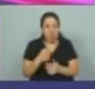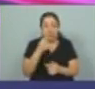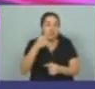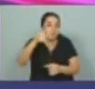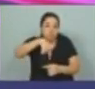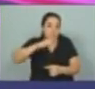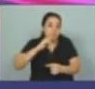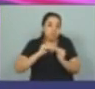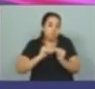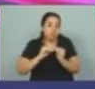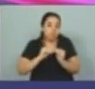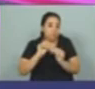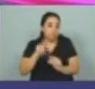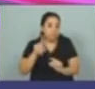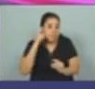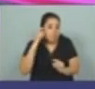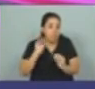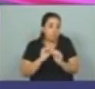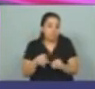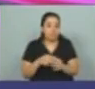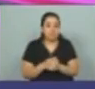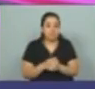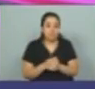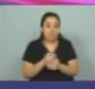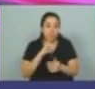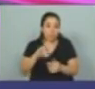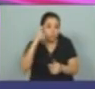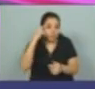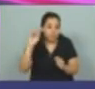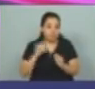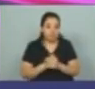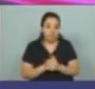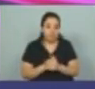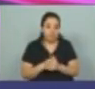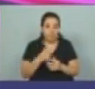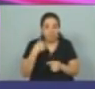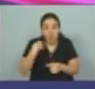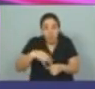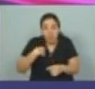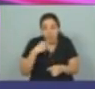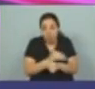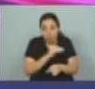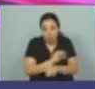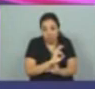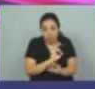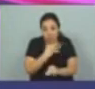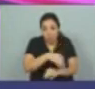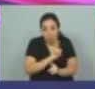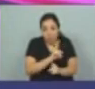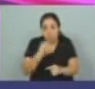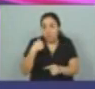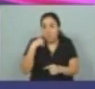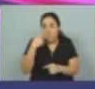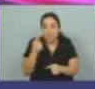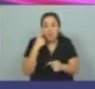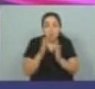de qué. Cada uno saque las conclusiones a título de qué. O sea, yo no tengo por qué pagar eso, porque yo las alimento, las visto,